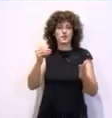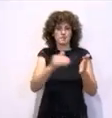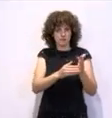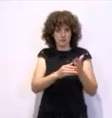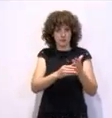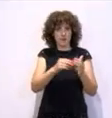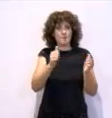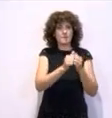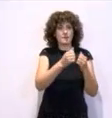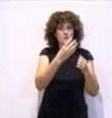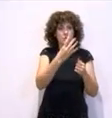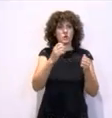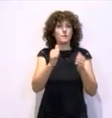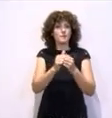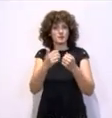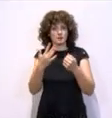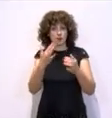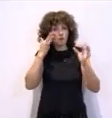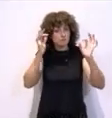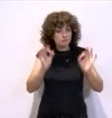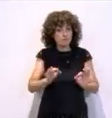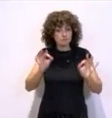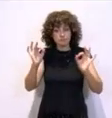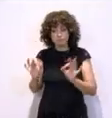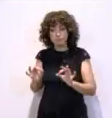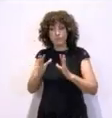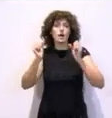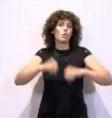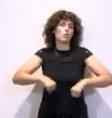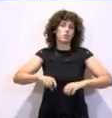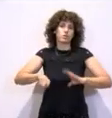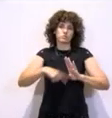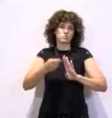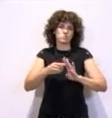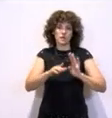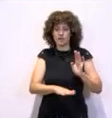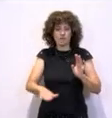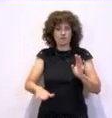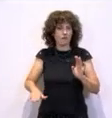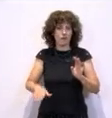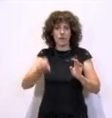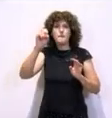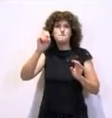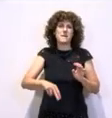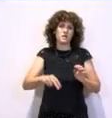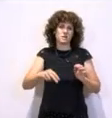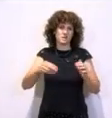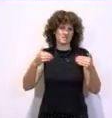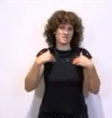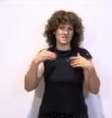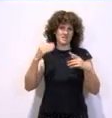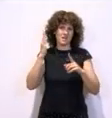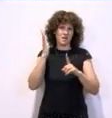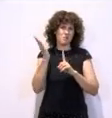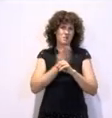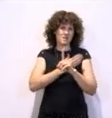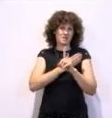Y concretamente, y estoy totalmente de acuerdo, la infancia es una de las peores víctimas posibles,